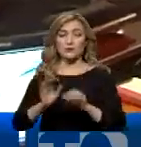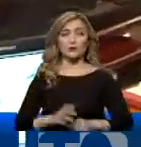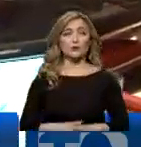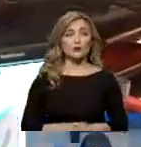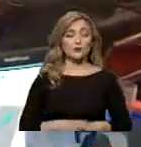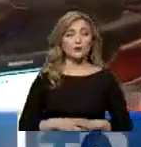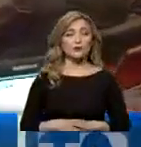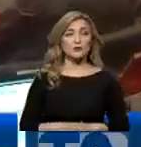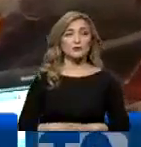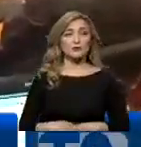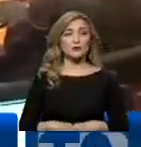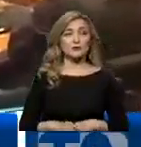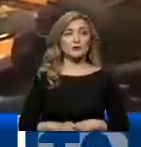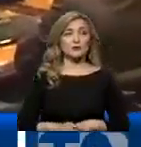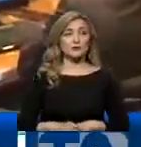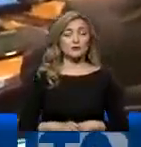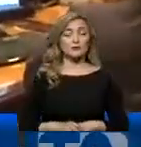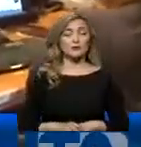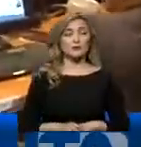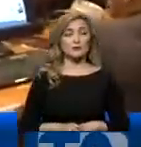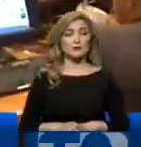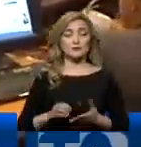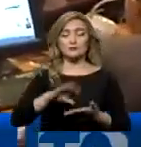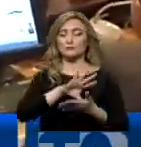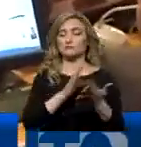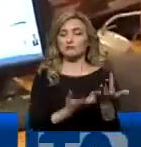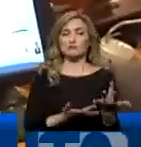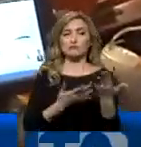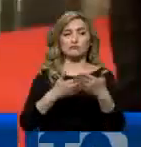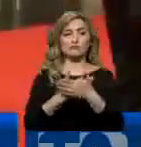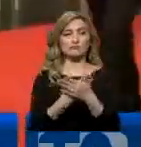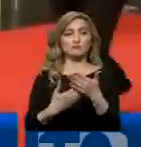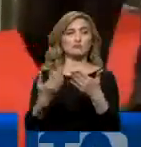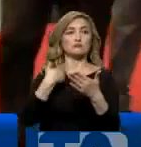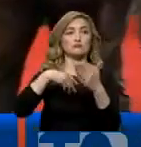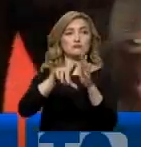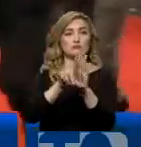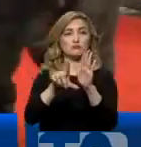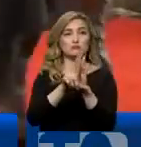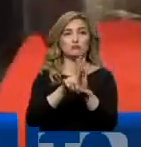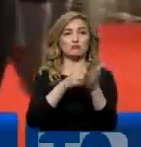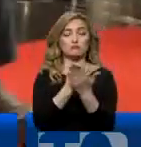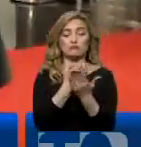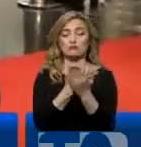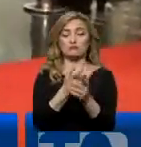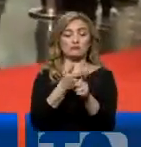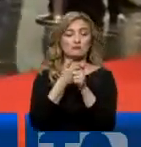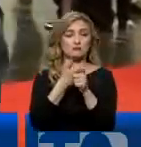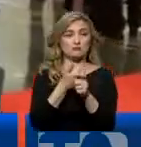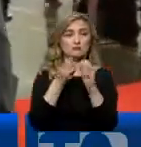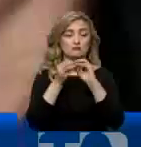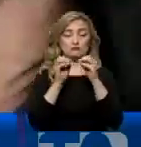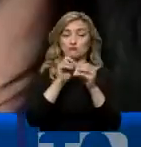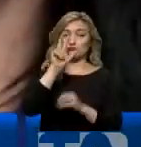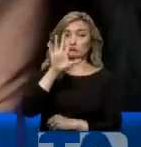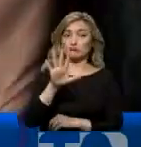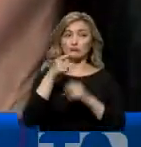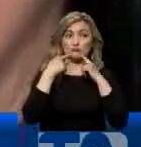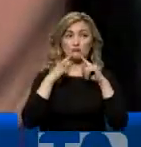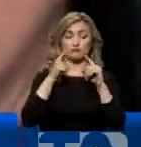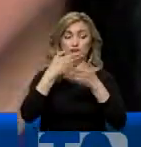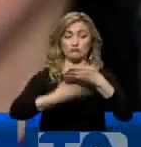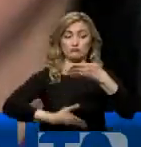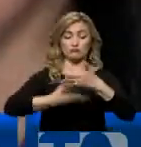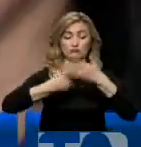En el legislativo están a la espera de la nueva ley urgente en materia económica. En Alianza País dicen que esta vez sí va a ser socializado